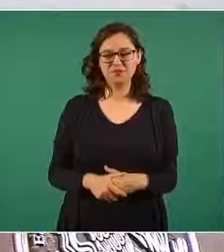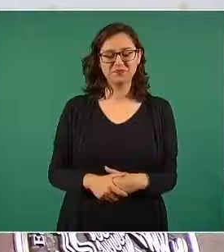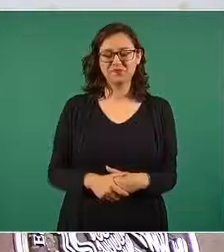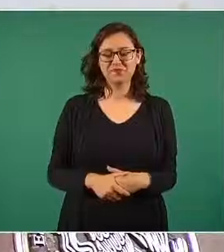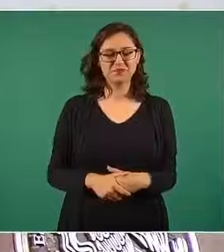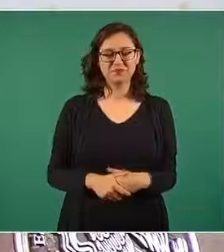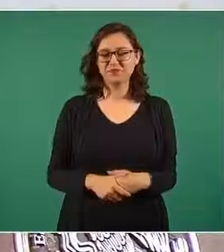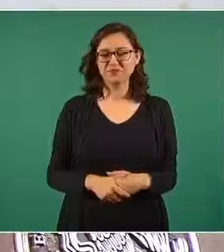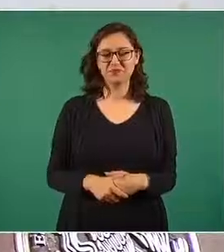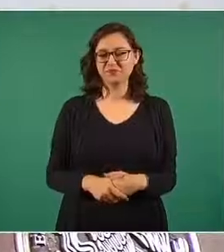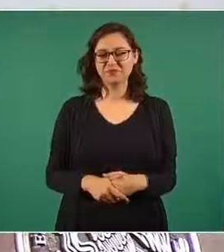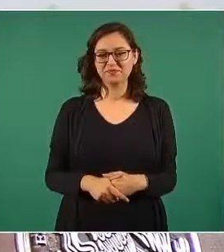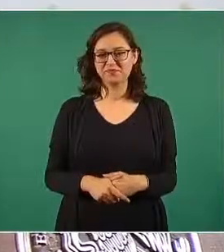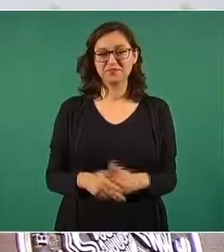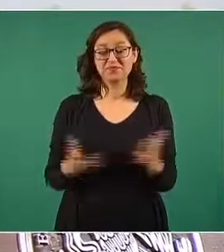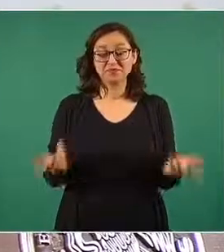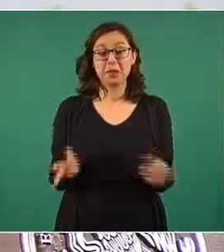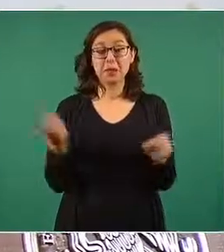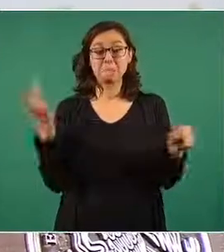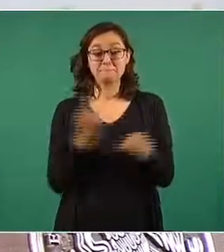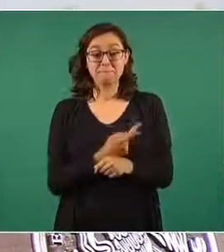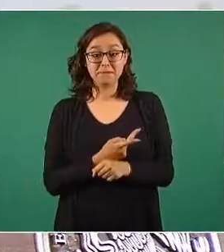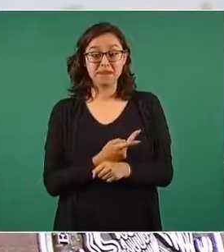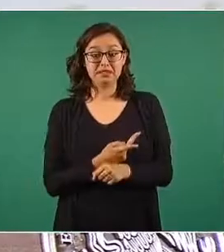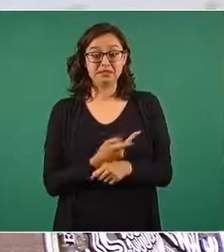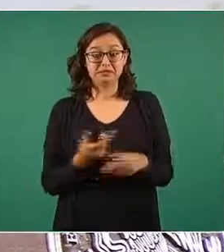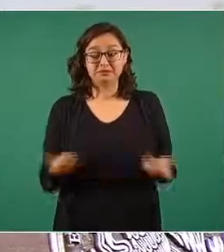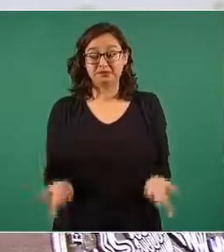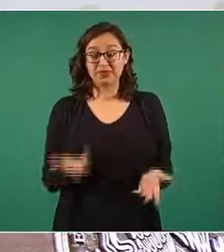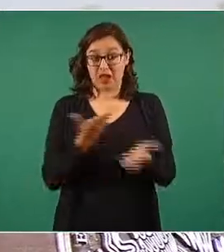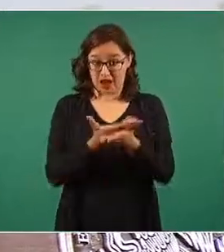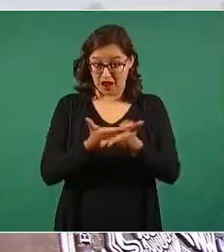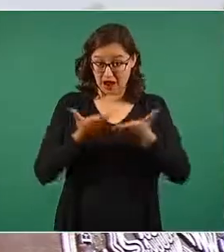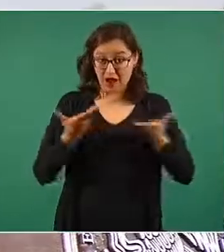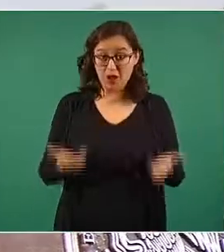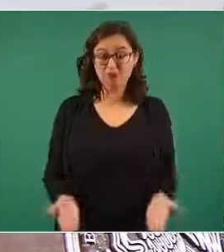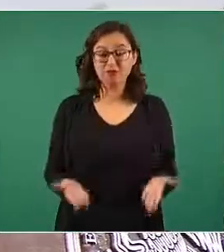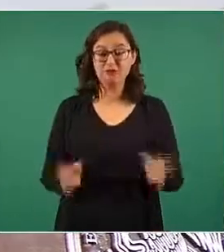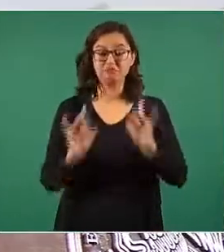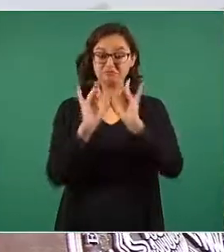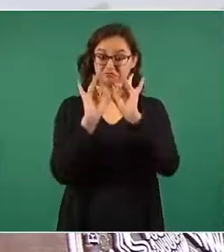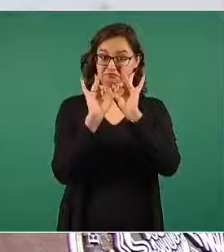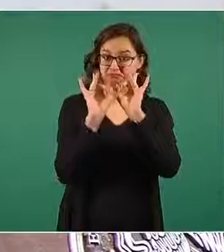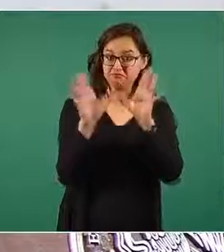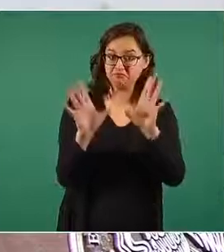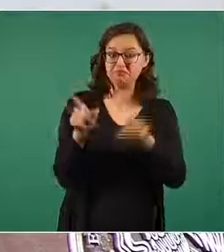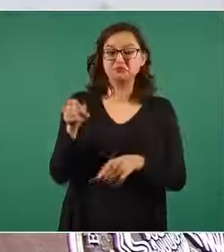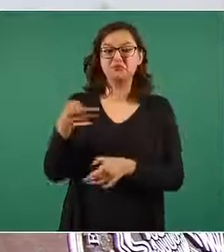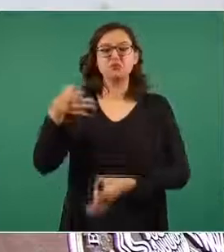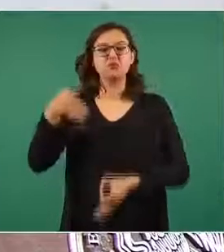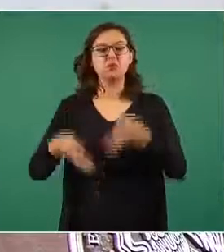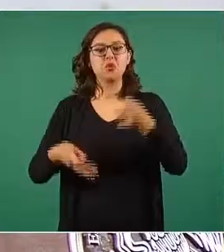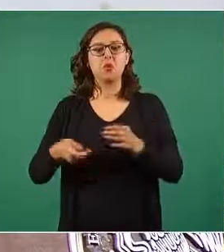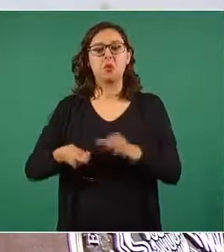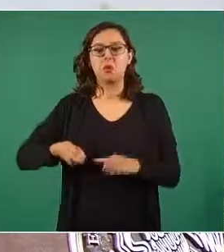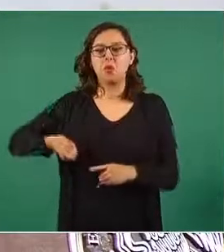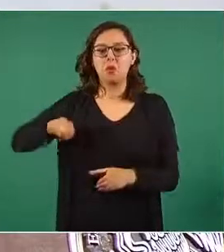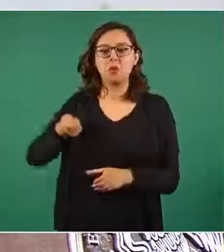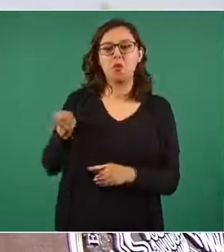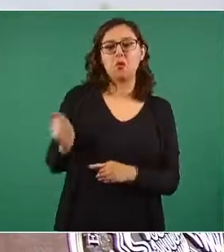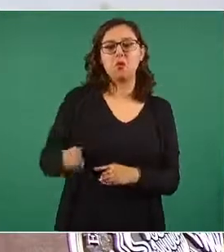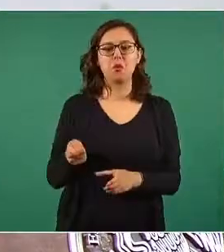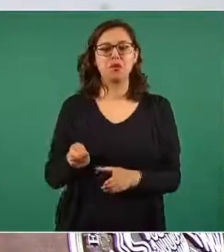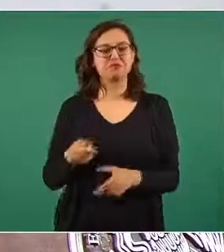hay un caso de un juez que libera injustamente a